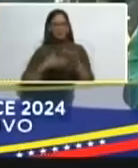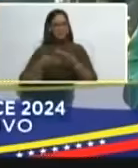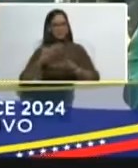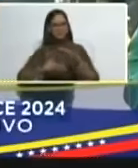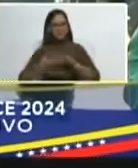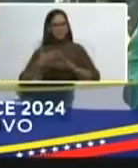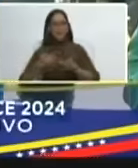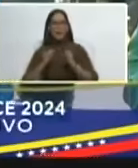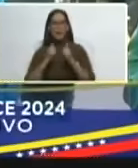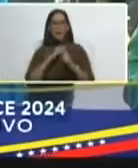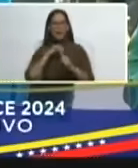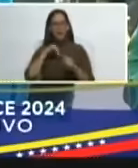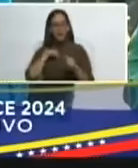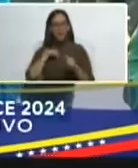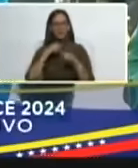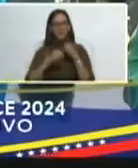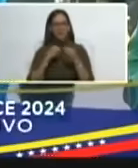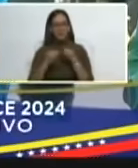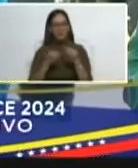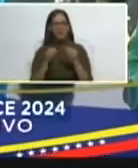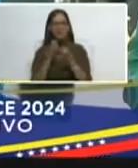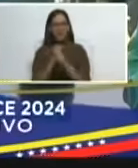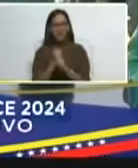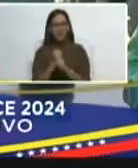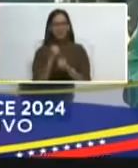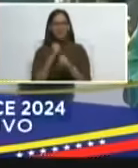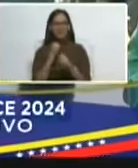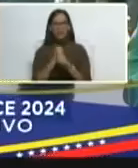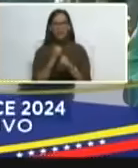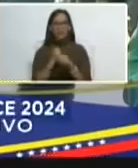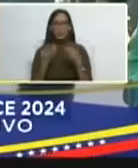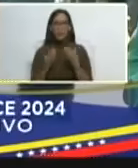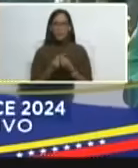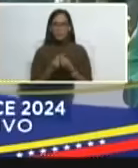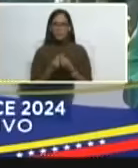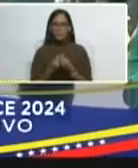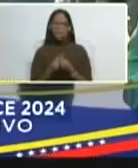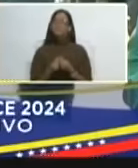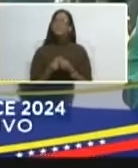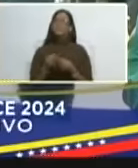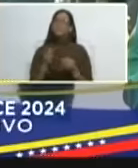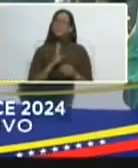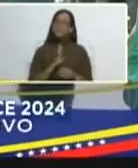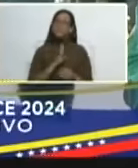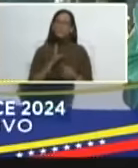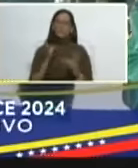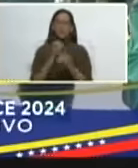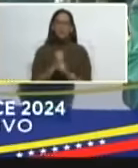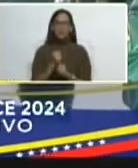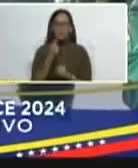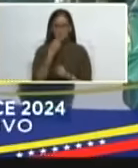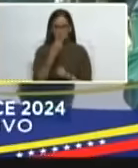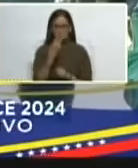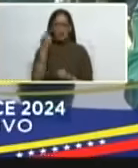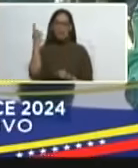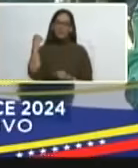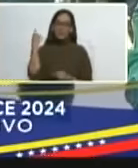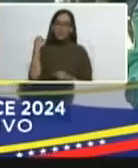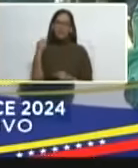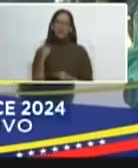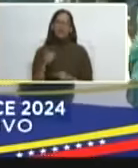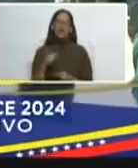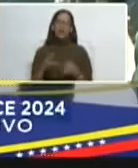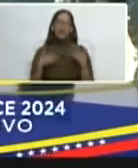empezamos nosotros a generar confianza y a trabajar en conjunto. Y parte de esa confianza la vimos ayer también en una